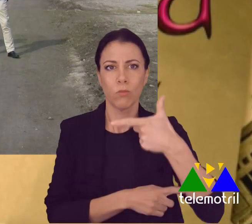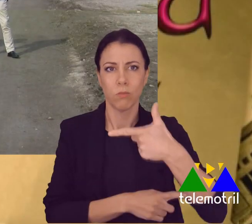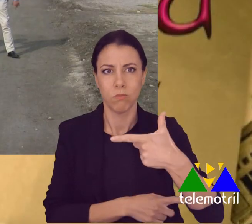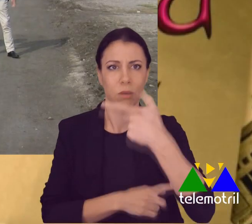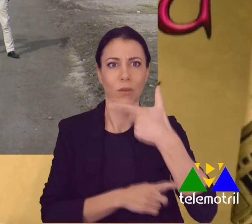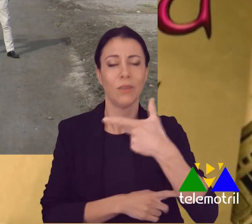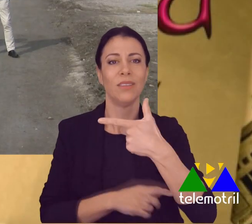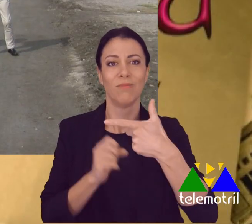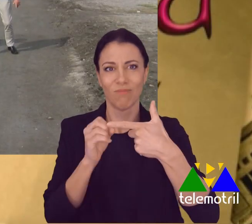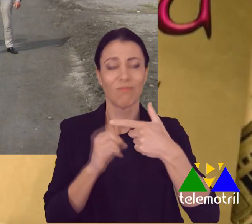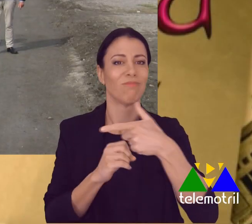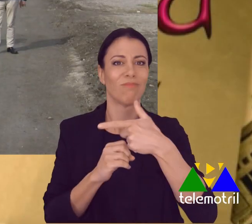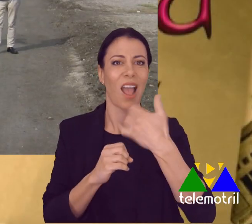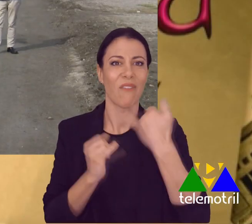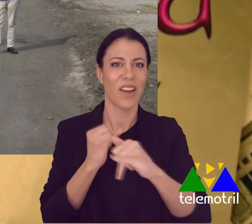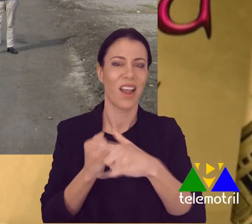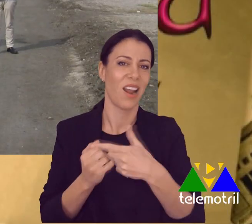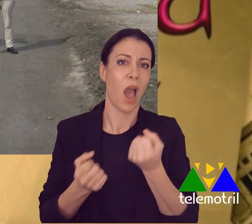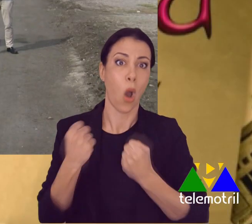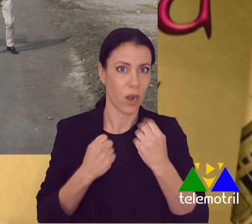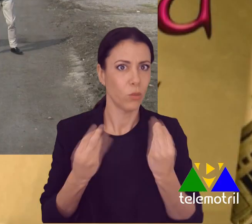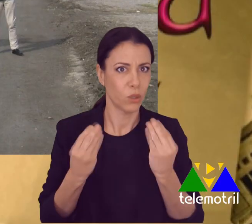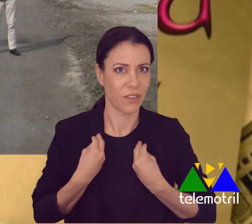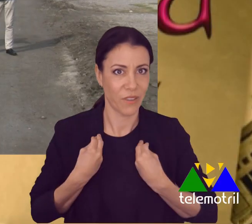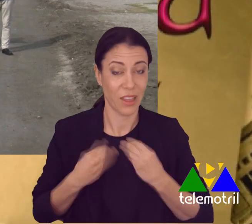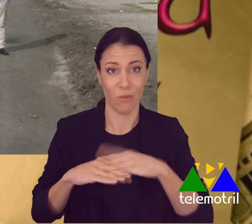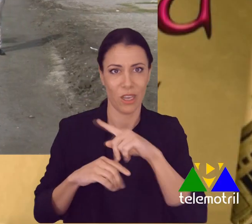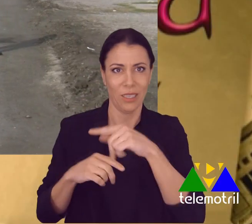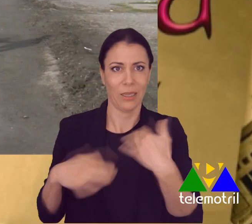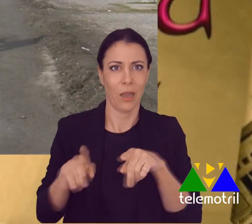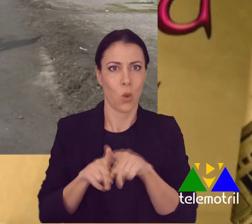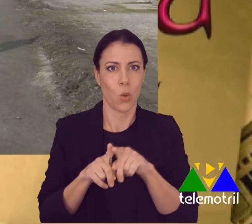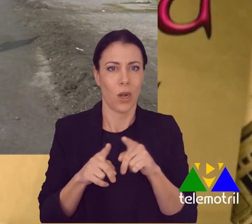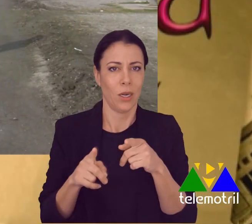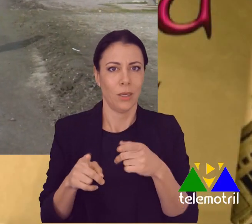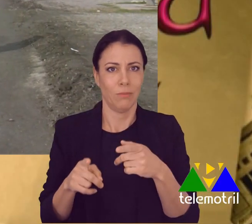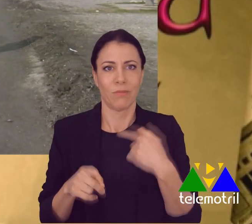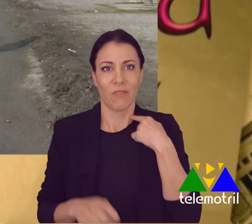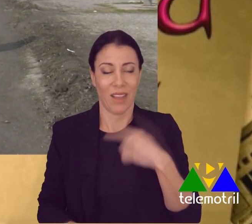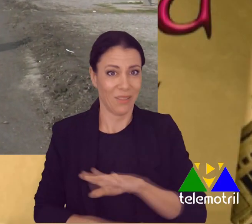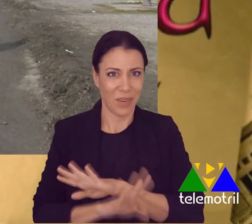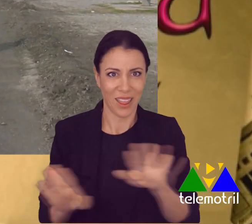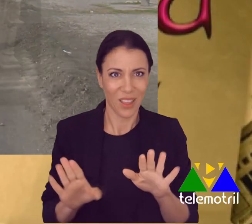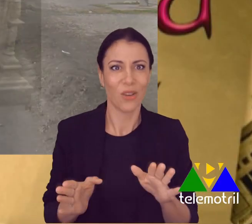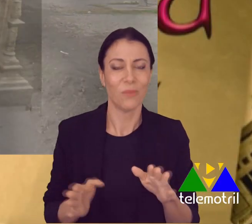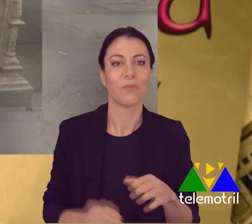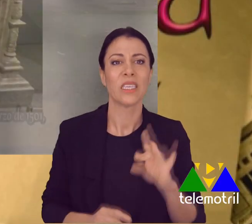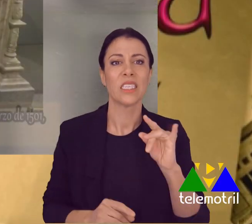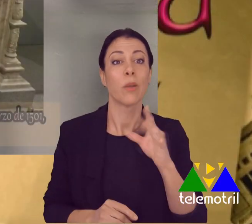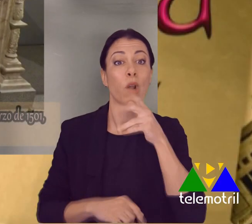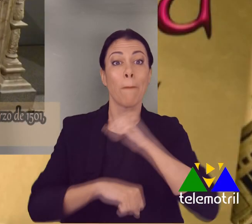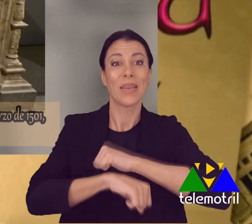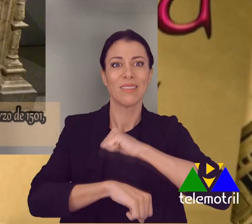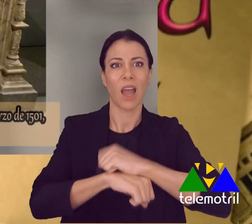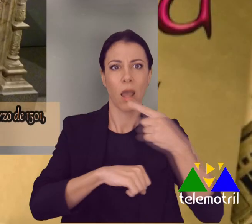se rindieran y se ahorraron muchas vidas. Y además no destruyó mucho, ¿no? Porque casi que pasó como por una ventana. Entró por una ventana, parece. Entró por una ventana el